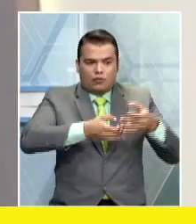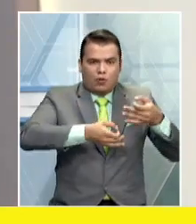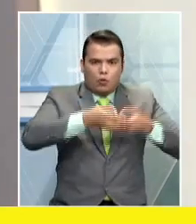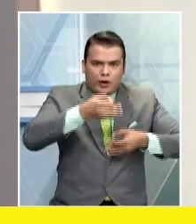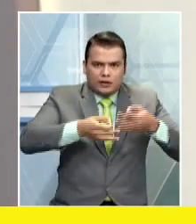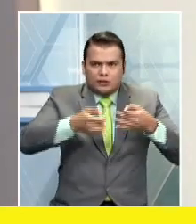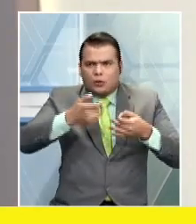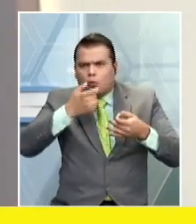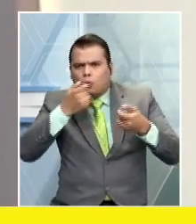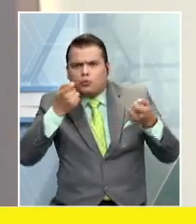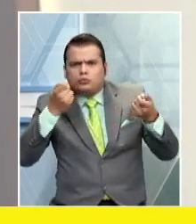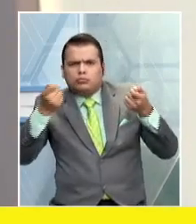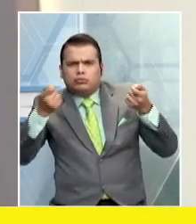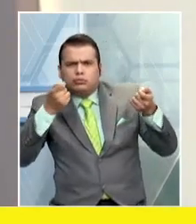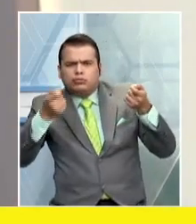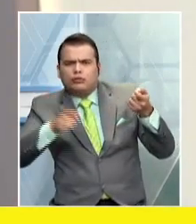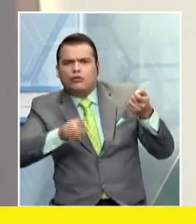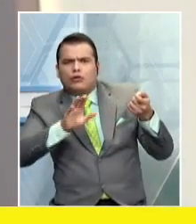de esas revisiones,